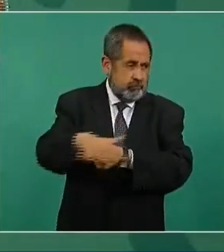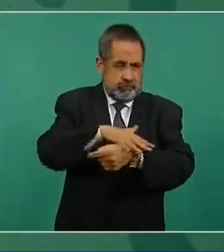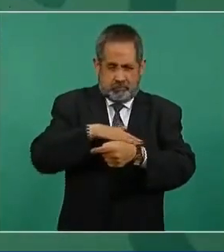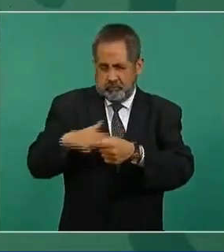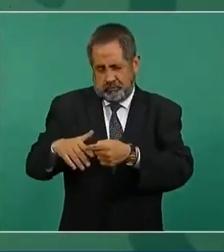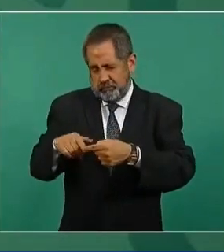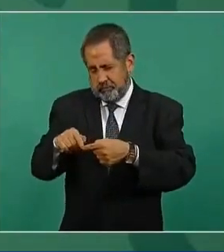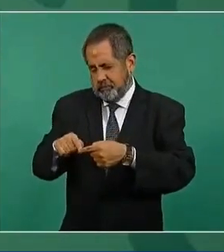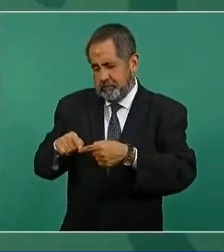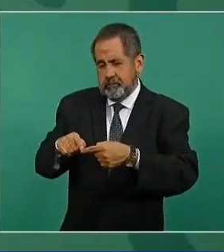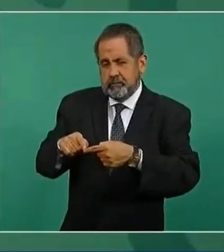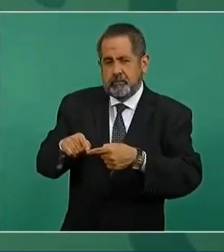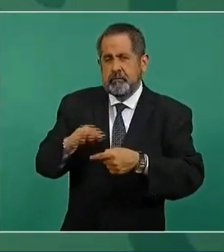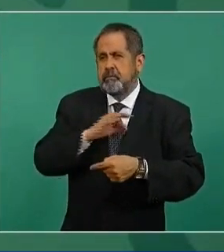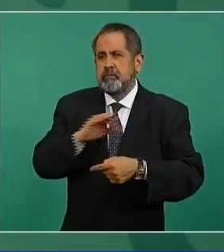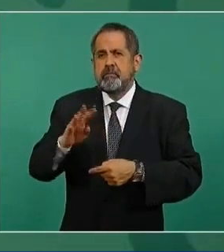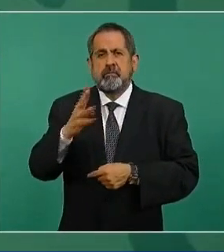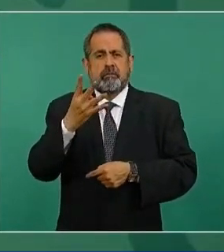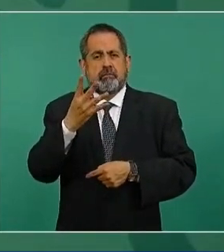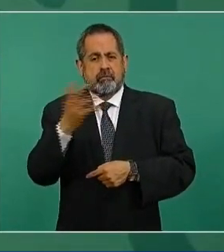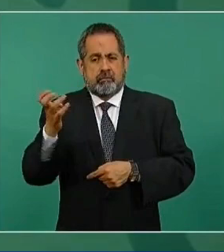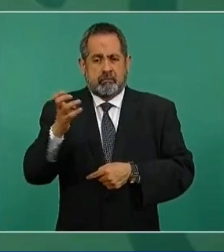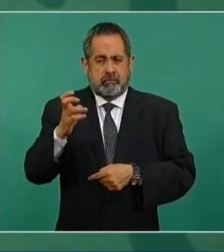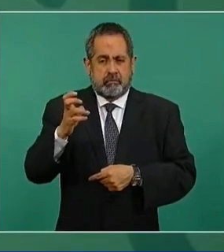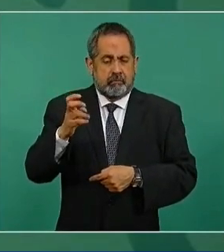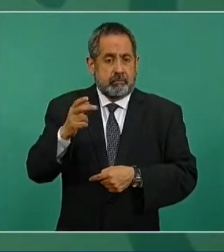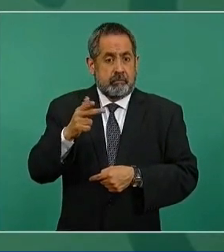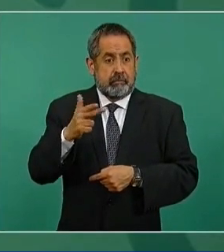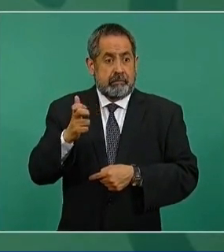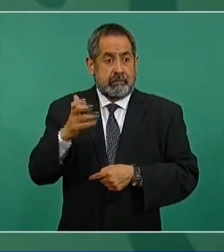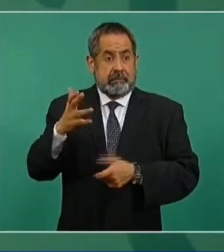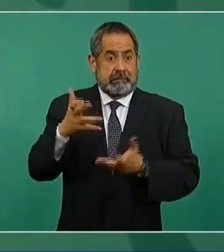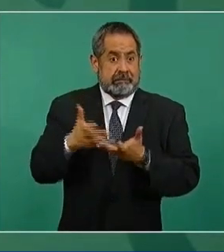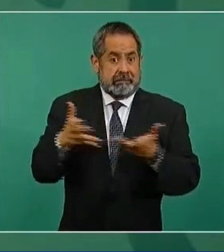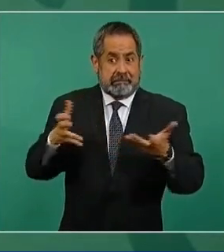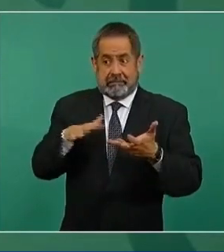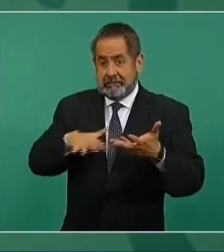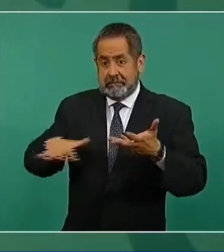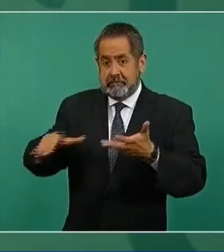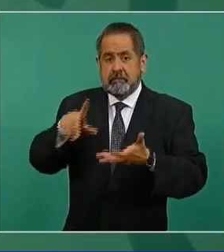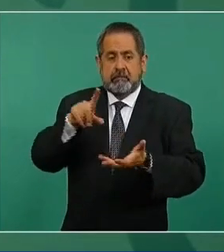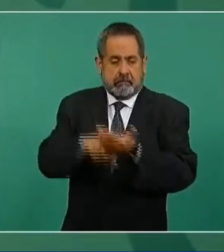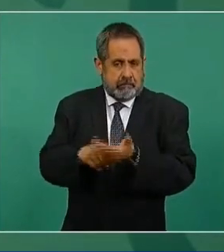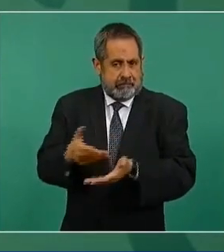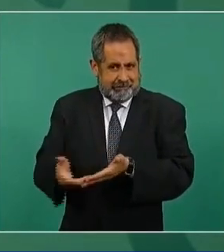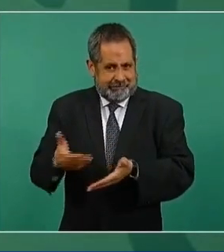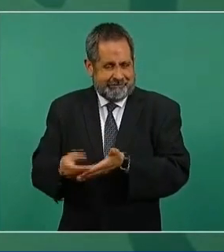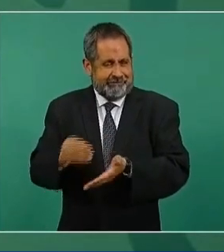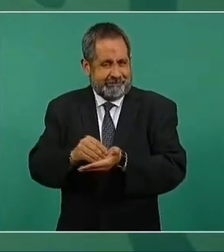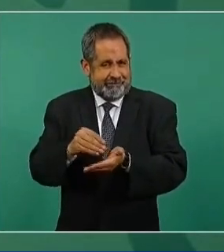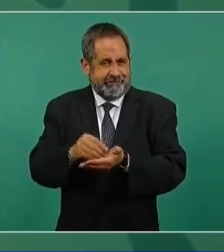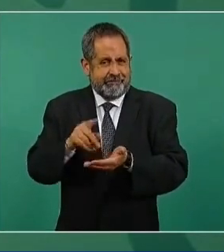estamos hablando de 400 hectáreas, donde está actualmente